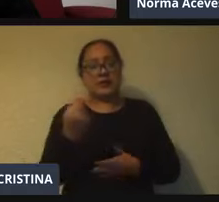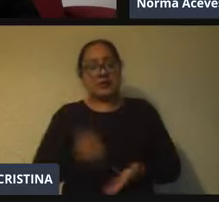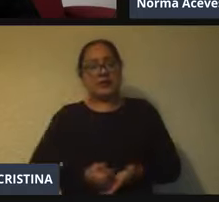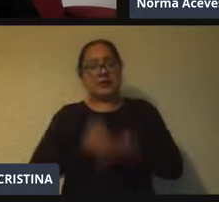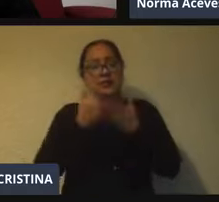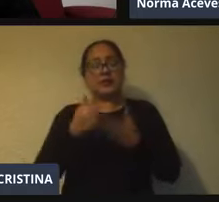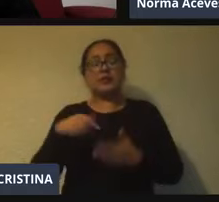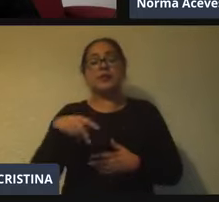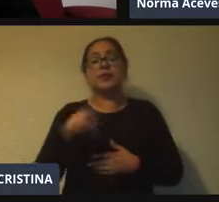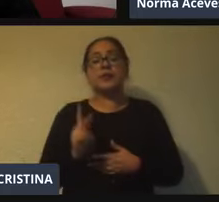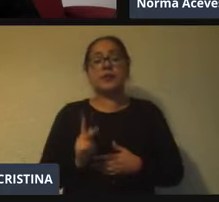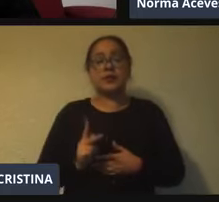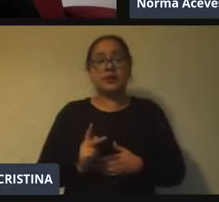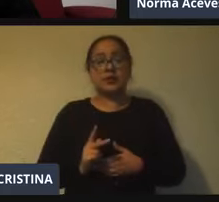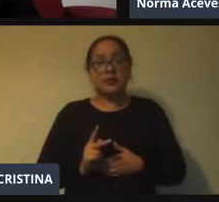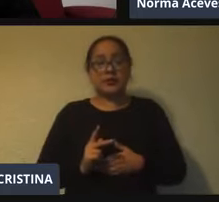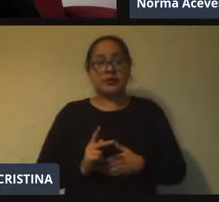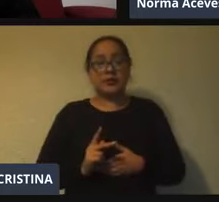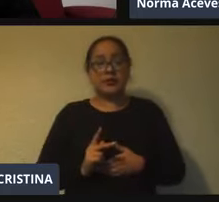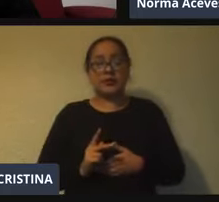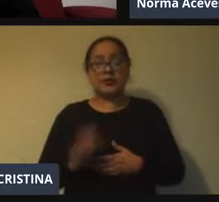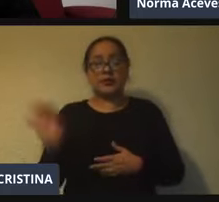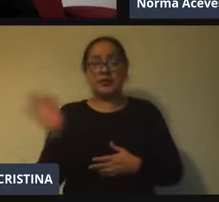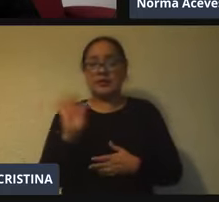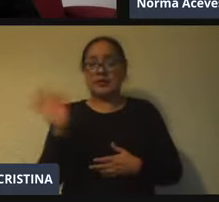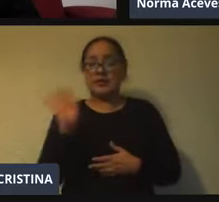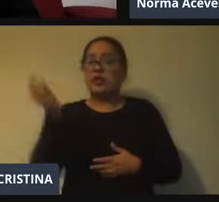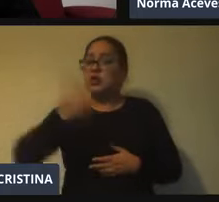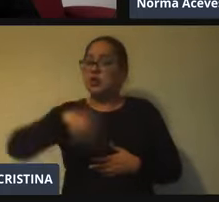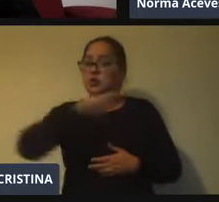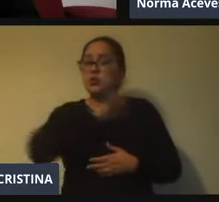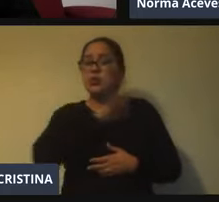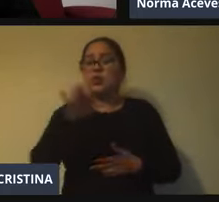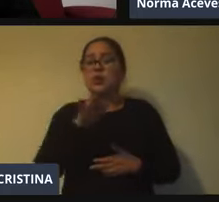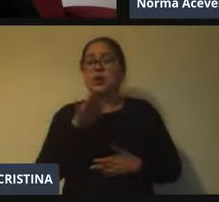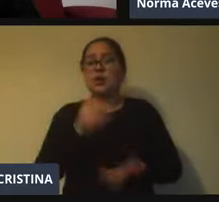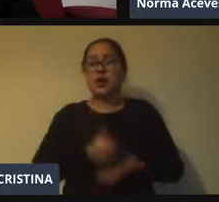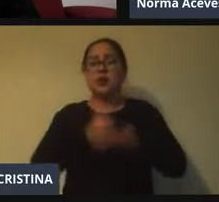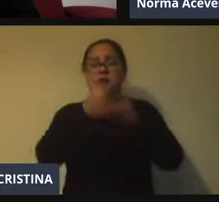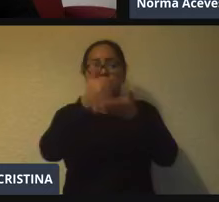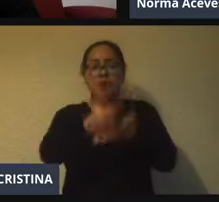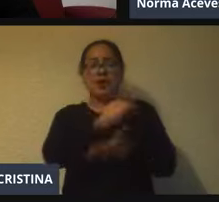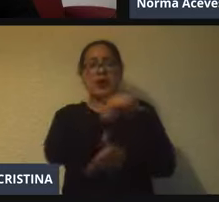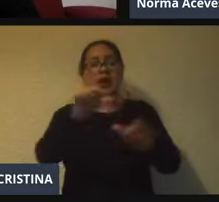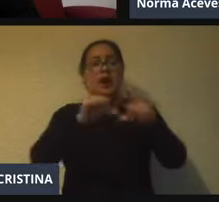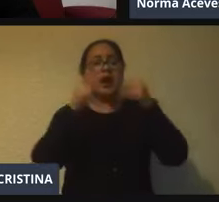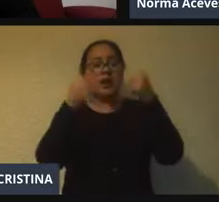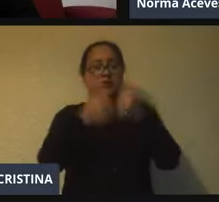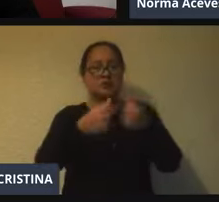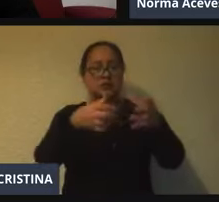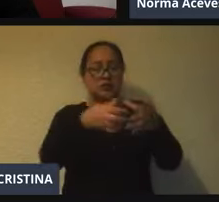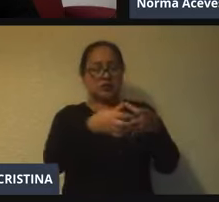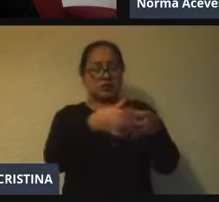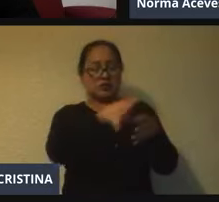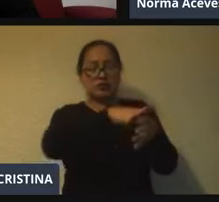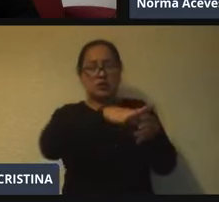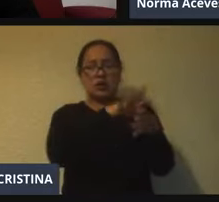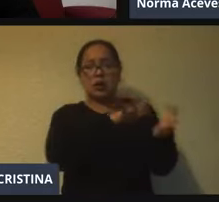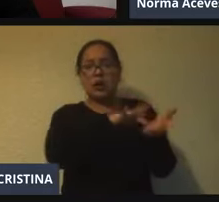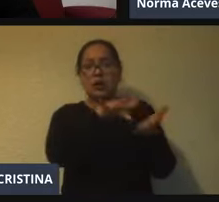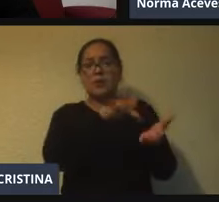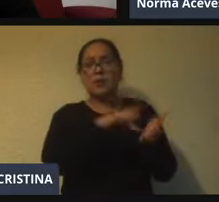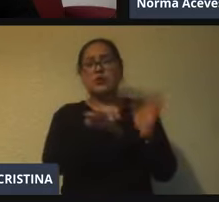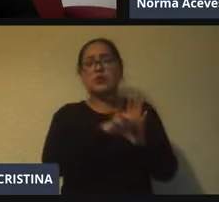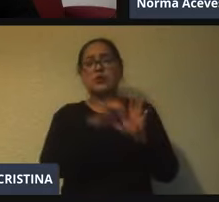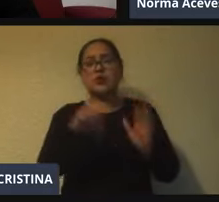Pero si pudiéramos, por ejemplo, apoyar a organizaciones como